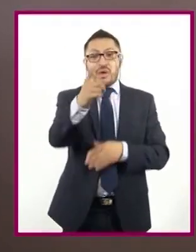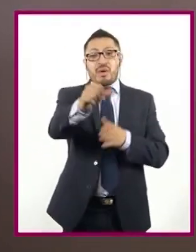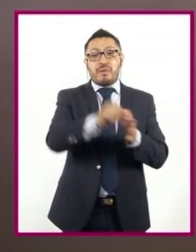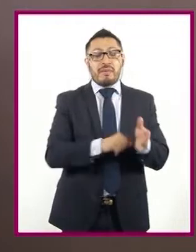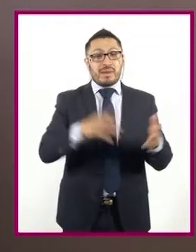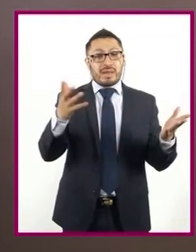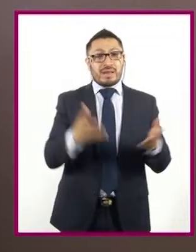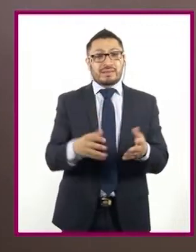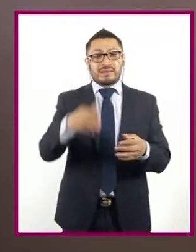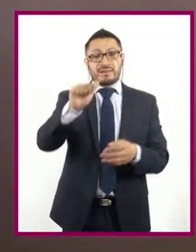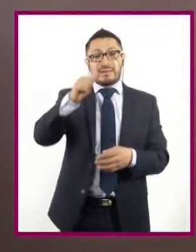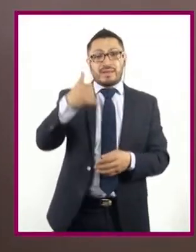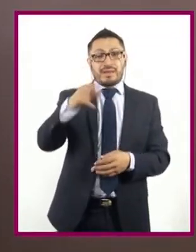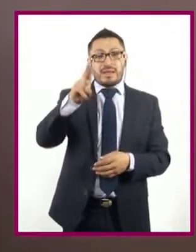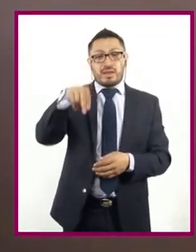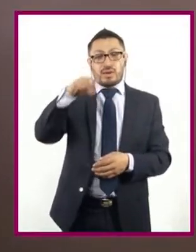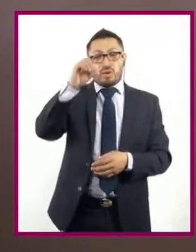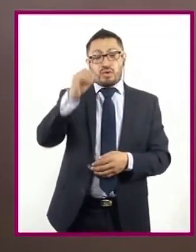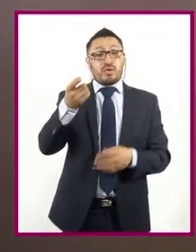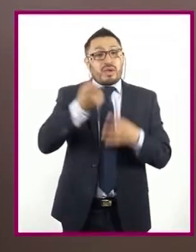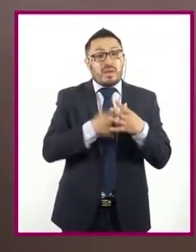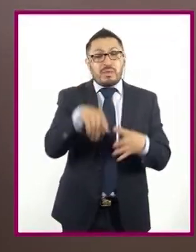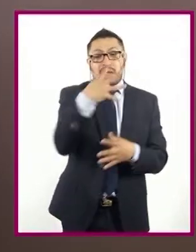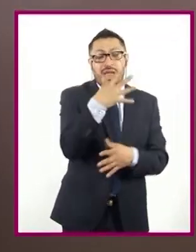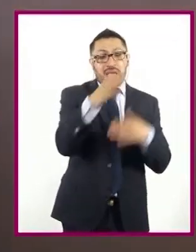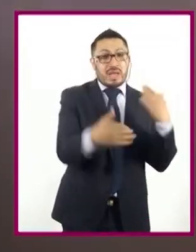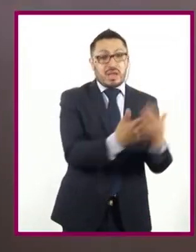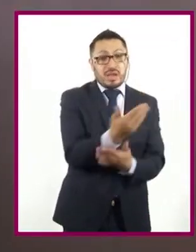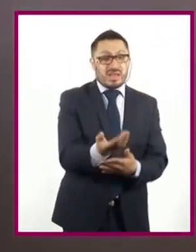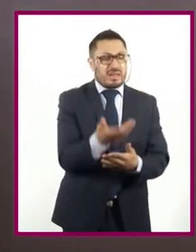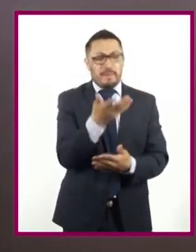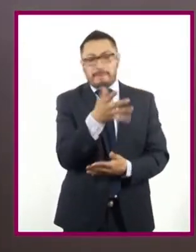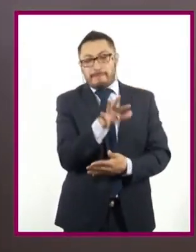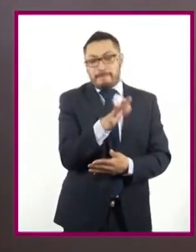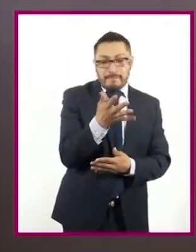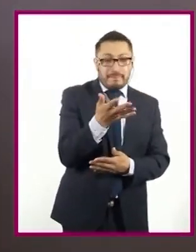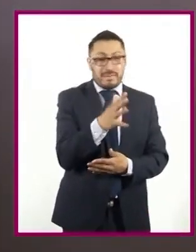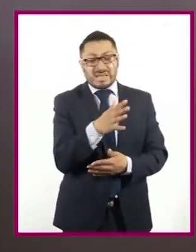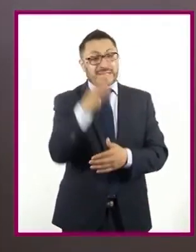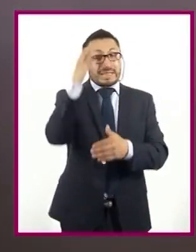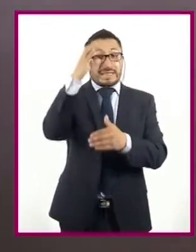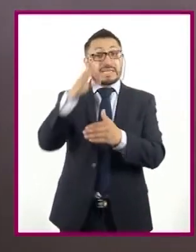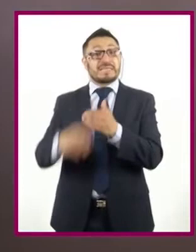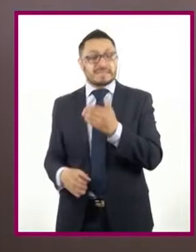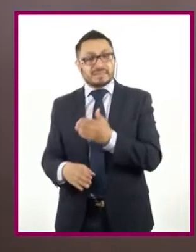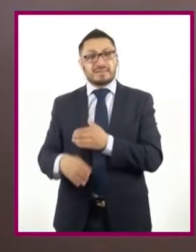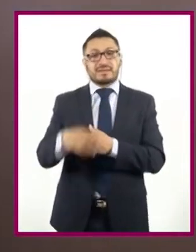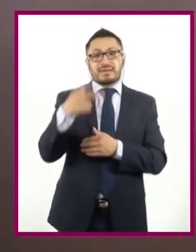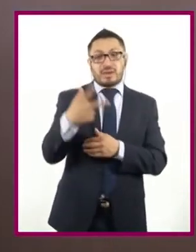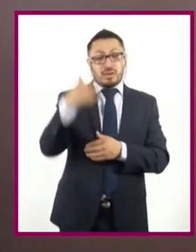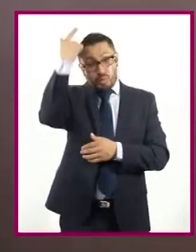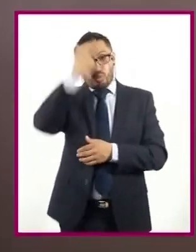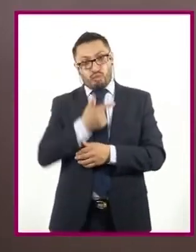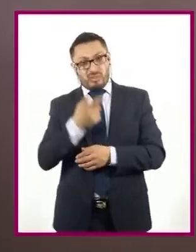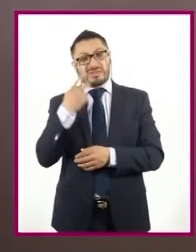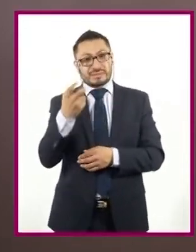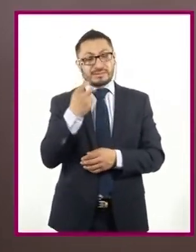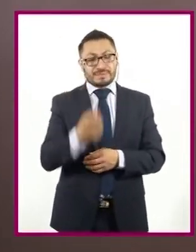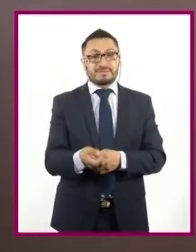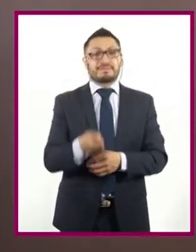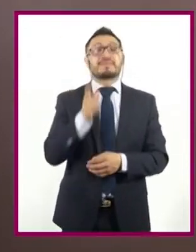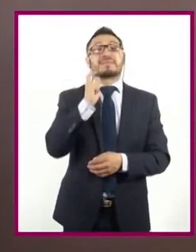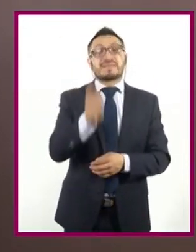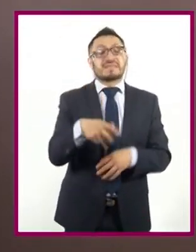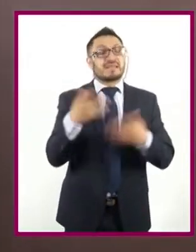un ayuno que empieza a las 5 de la mañana aproximadamente y termina a las 8 de la noche, en el